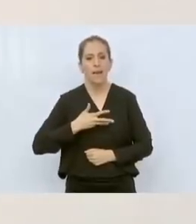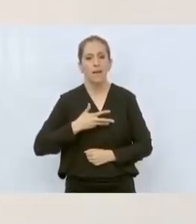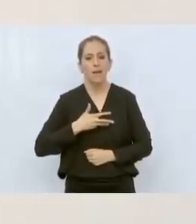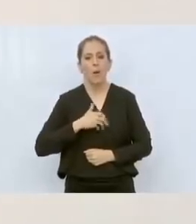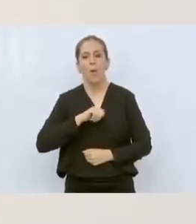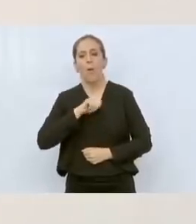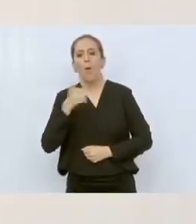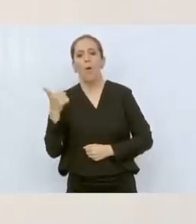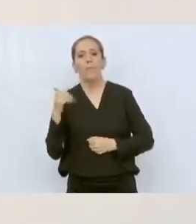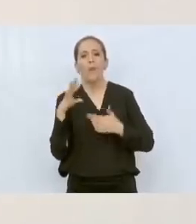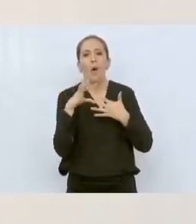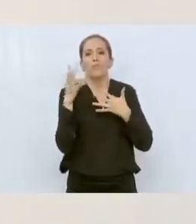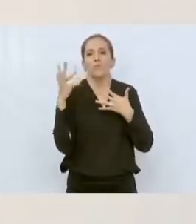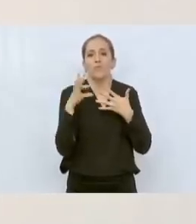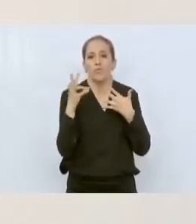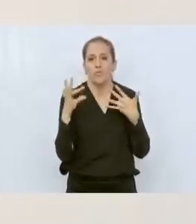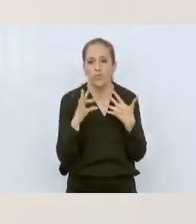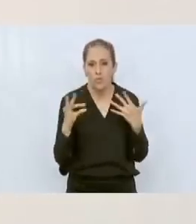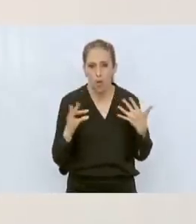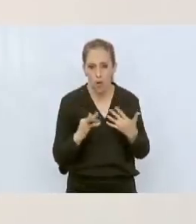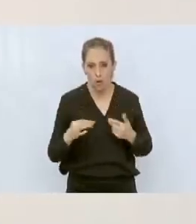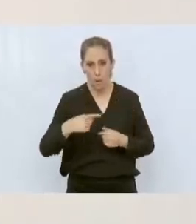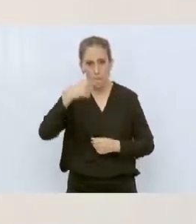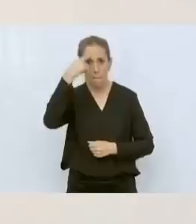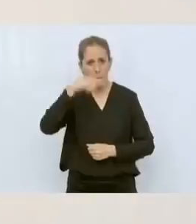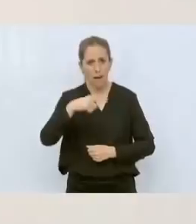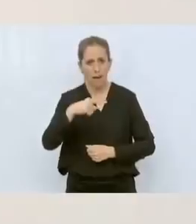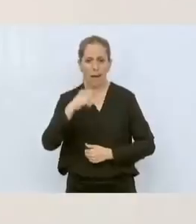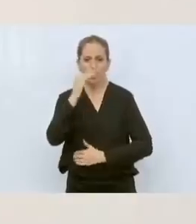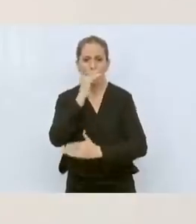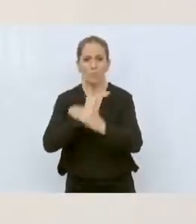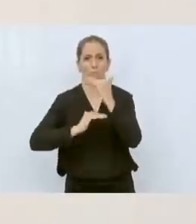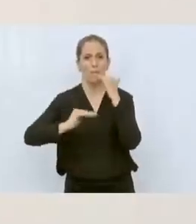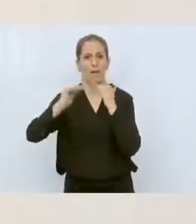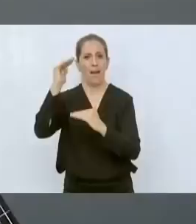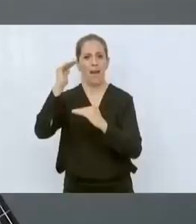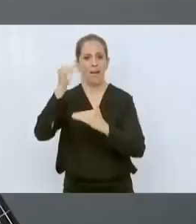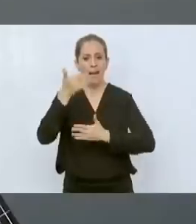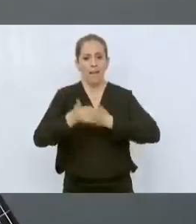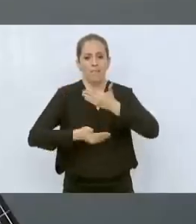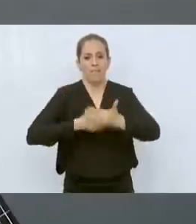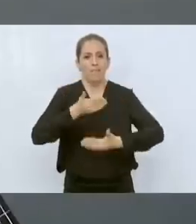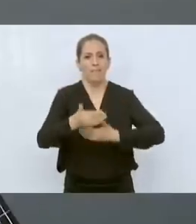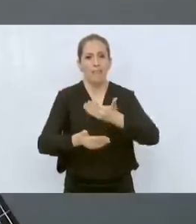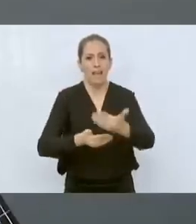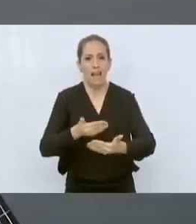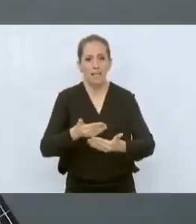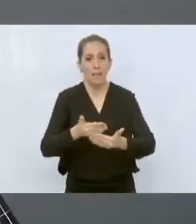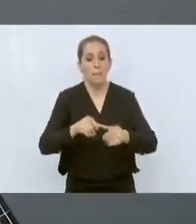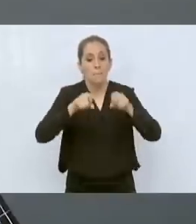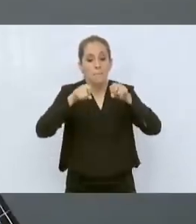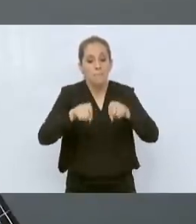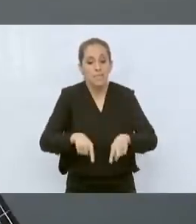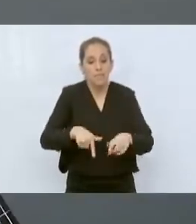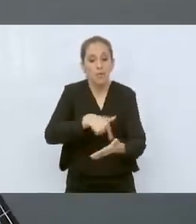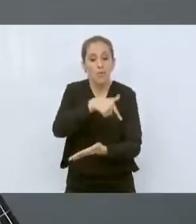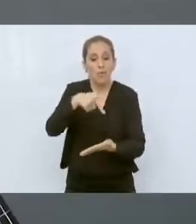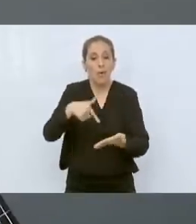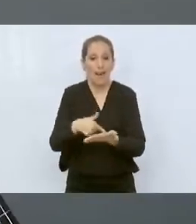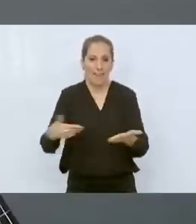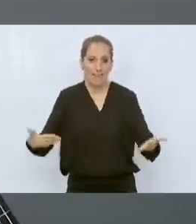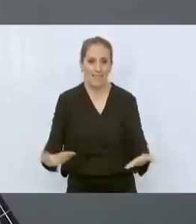tenga posibilidad de salir adelante donde nació, donde están sus familiares,